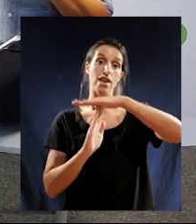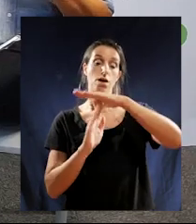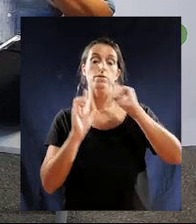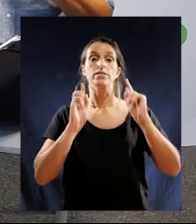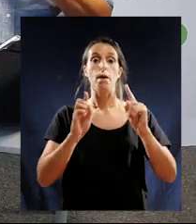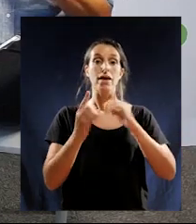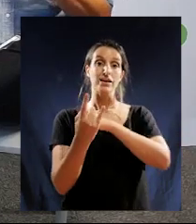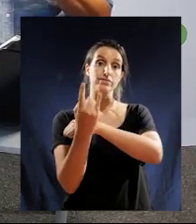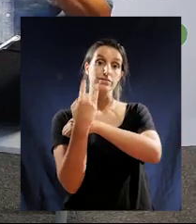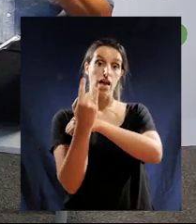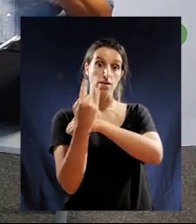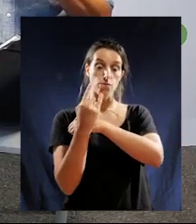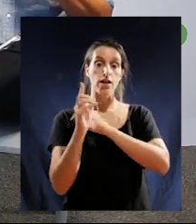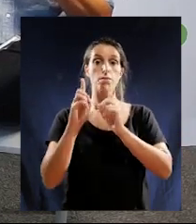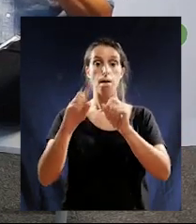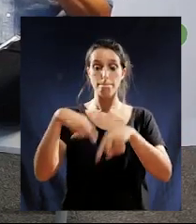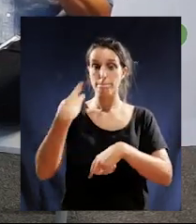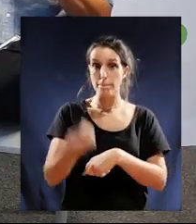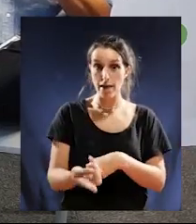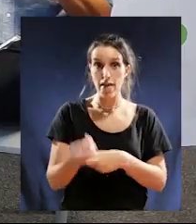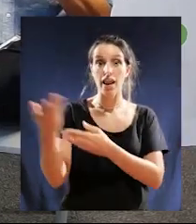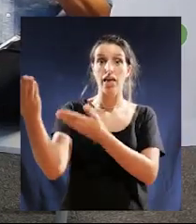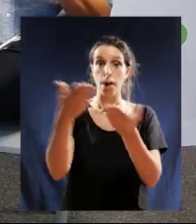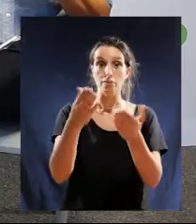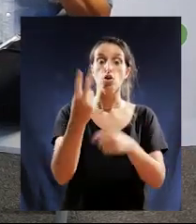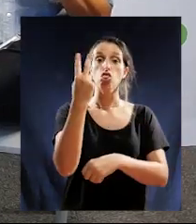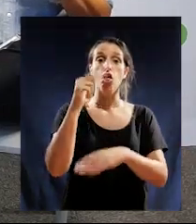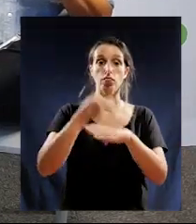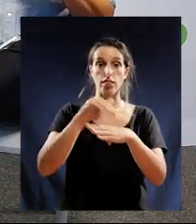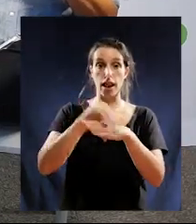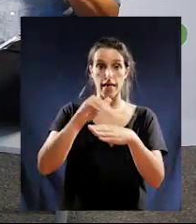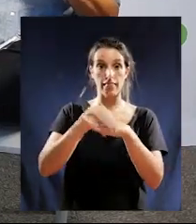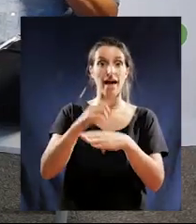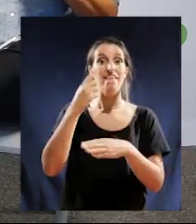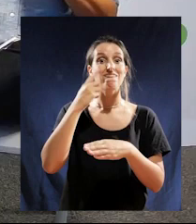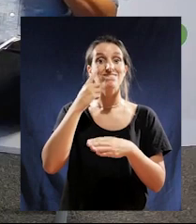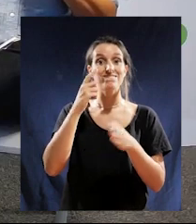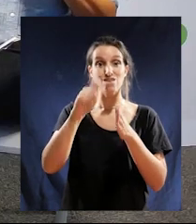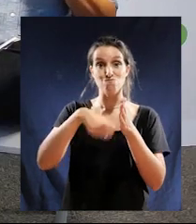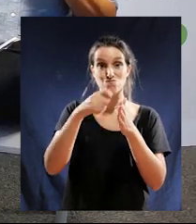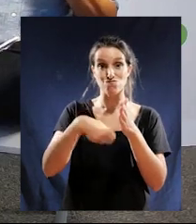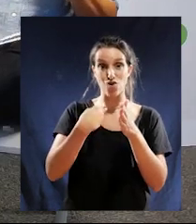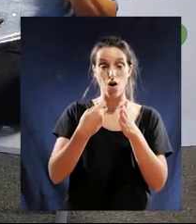también invitarlo para mañana cada transmisión en vivo